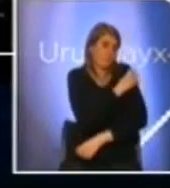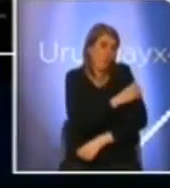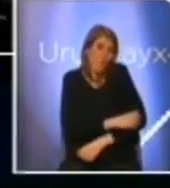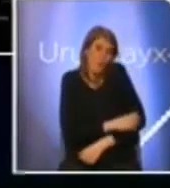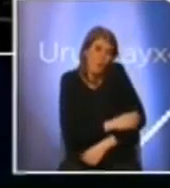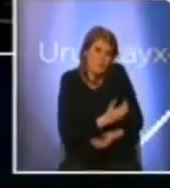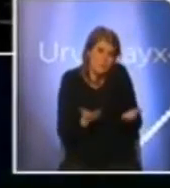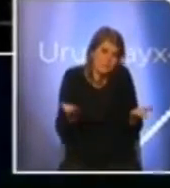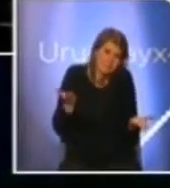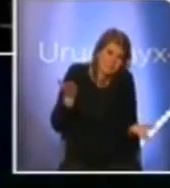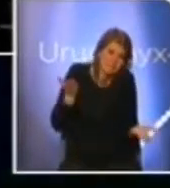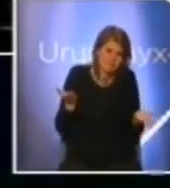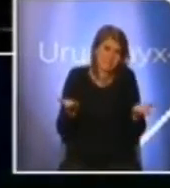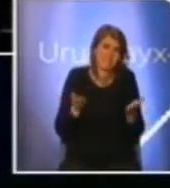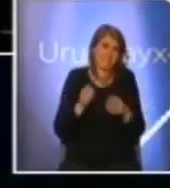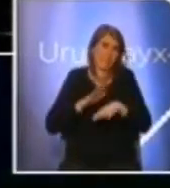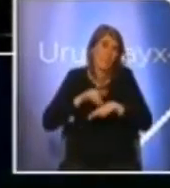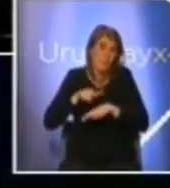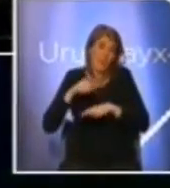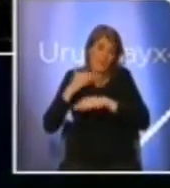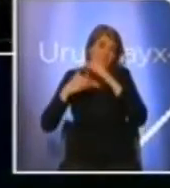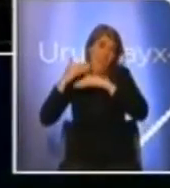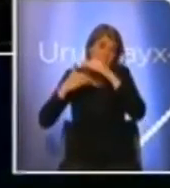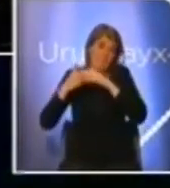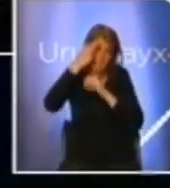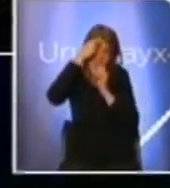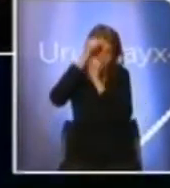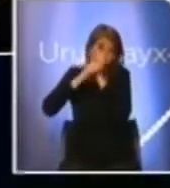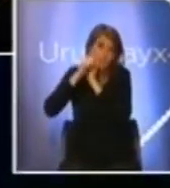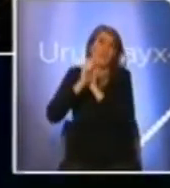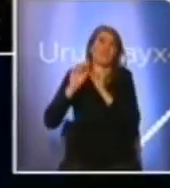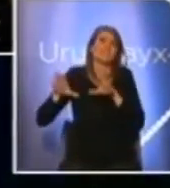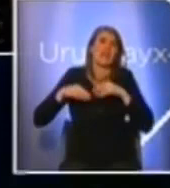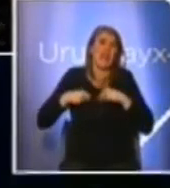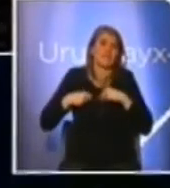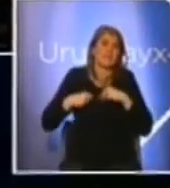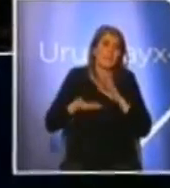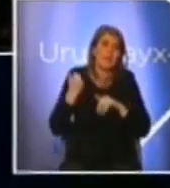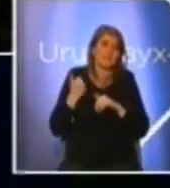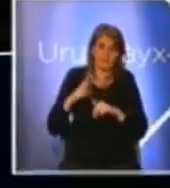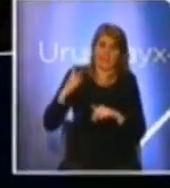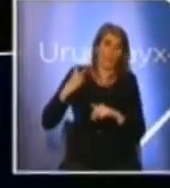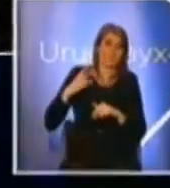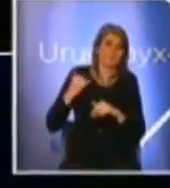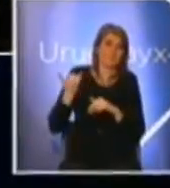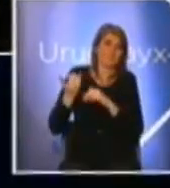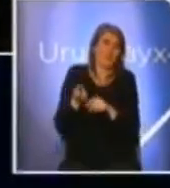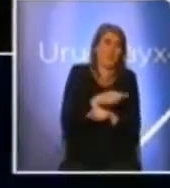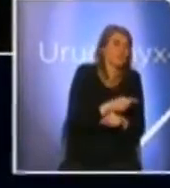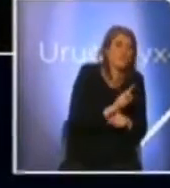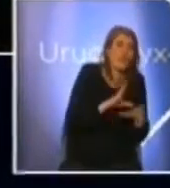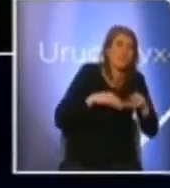del el avance tecnológico. Quienes se adaptan más rápido a la tecnología se enriquecen más que quienes no se